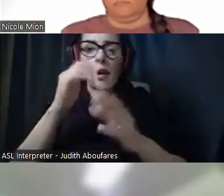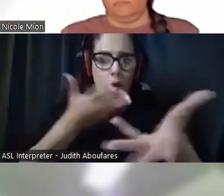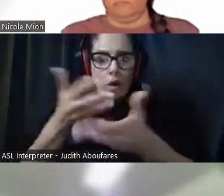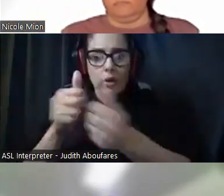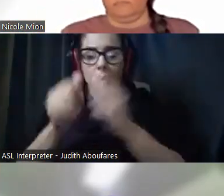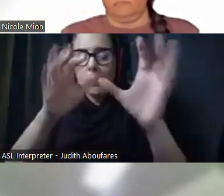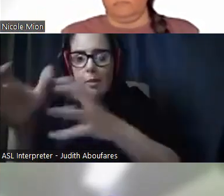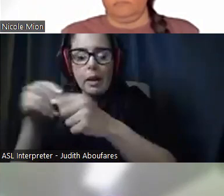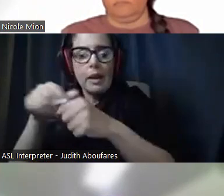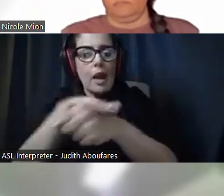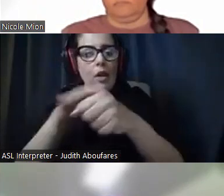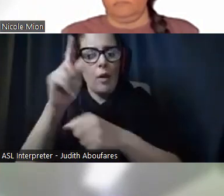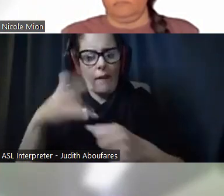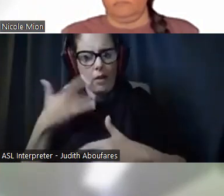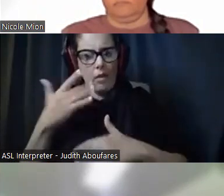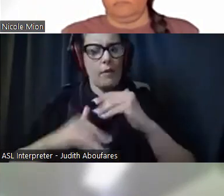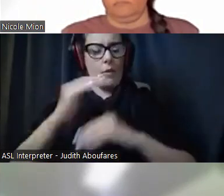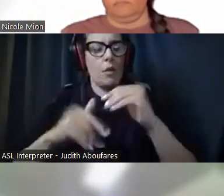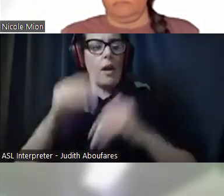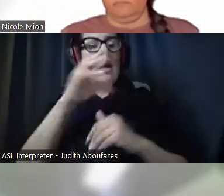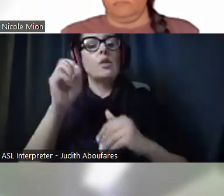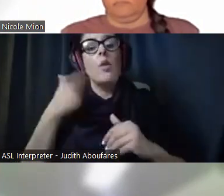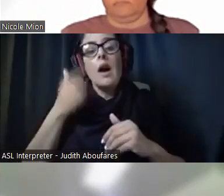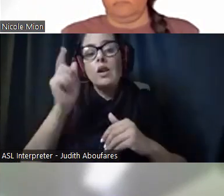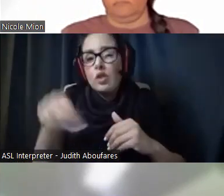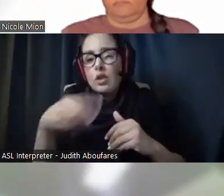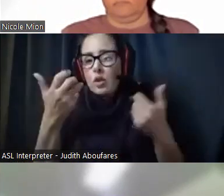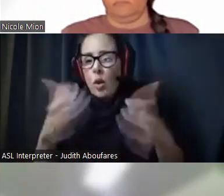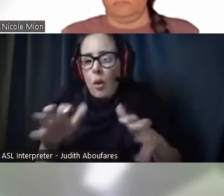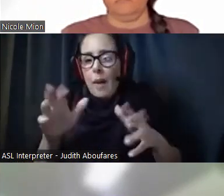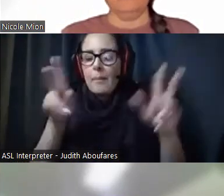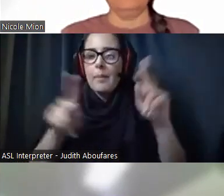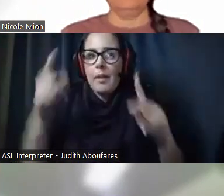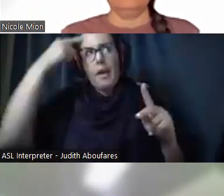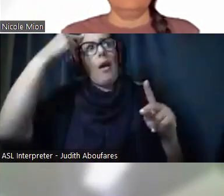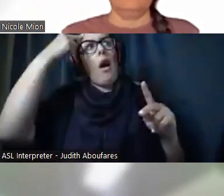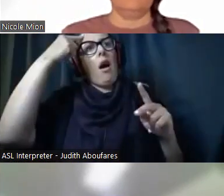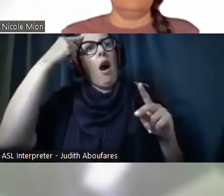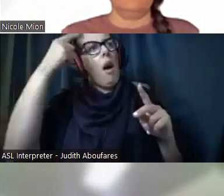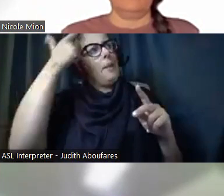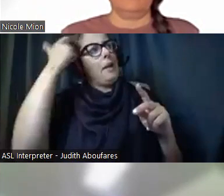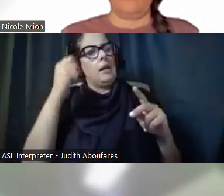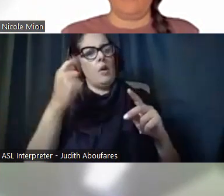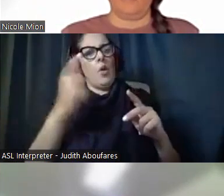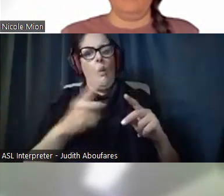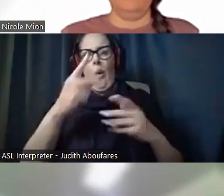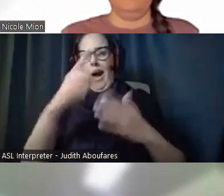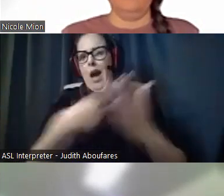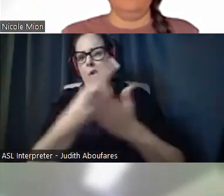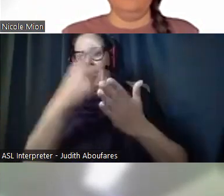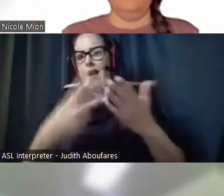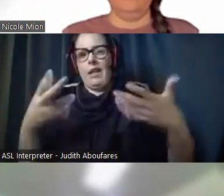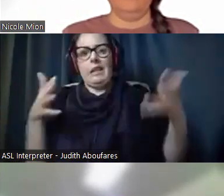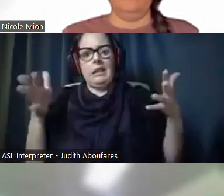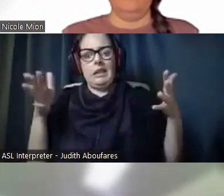salir a la comunidad y entrar a las poblaciones donde se sientan cómodas y que no quieren que las personas piensen por la